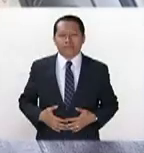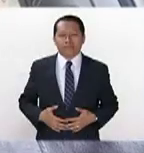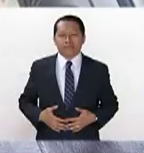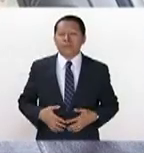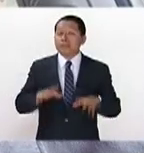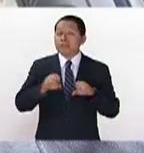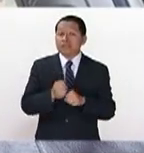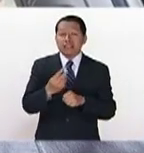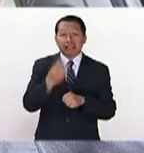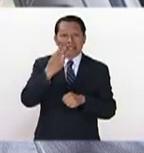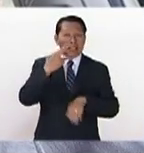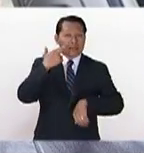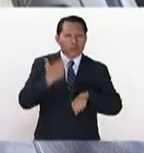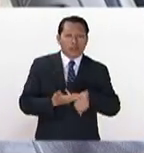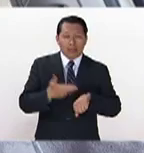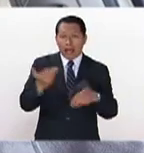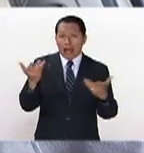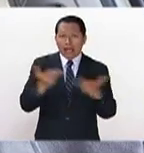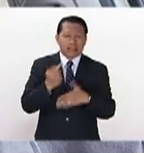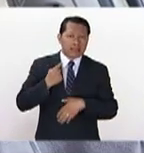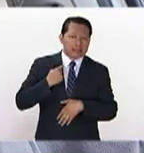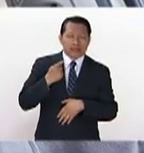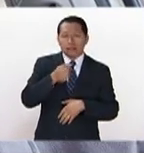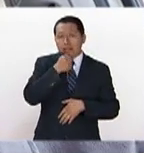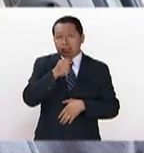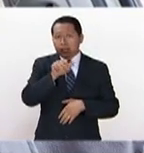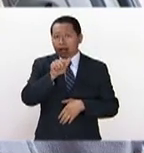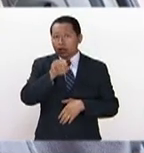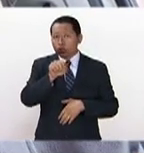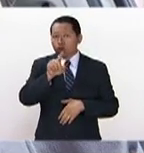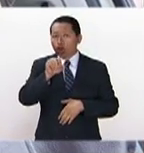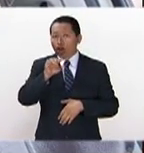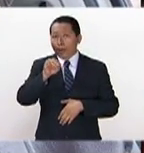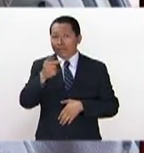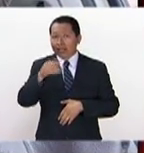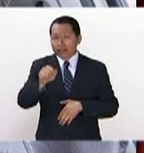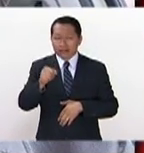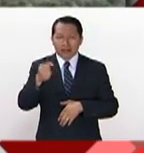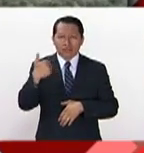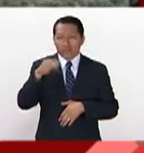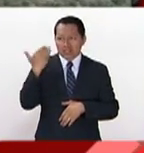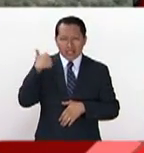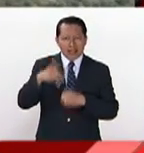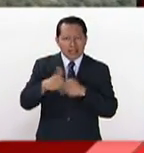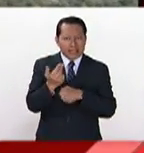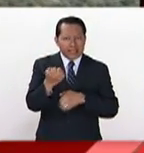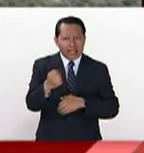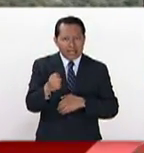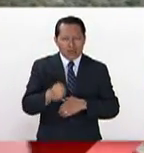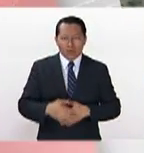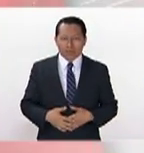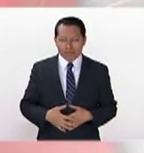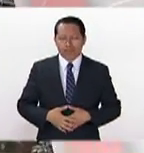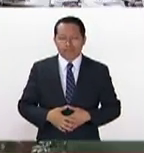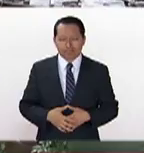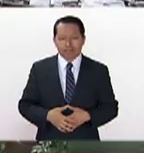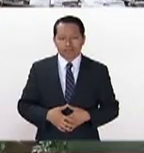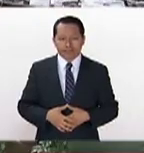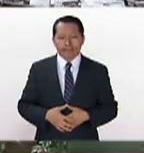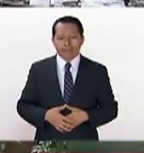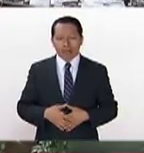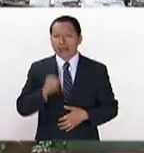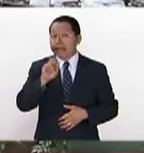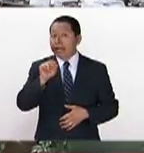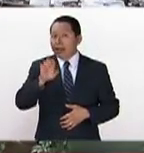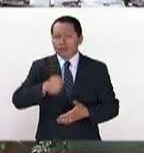Detienen a 3 presuntos responsables del asesinato del periodista Carlos Domínguez Rodríguez, ocurrido el pasado 13 de enero.